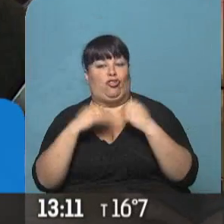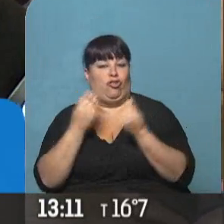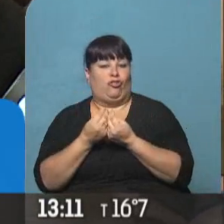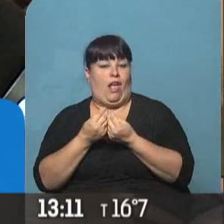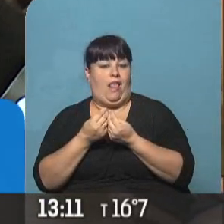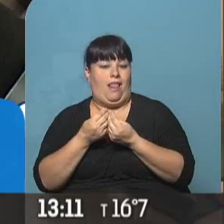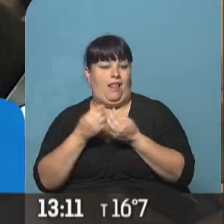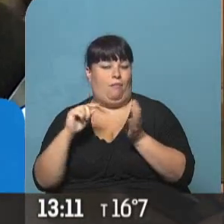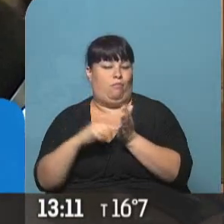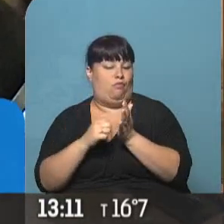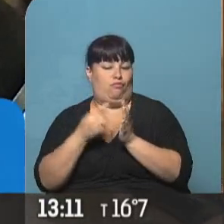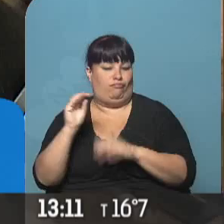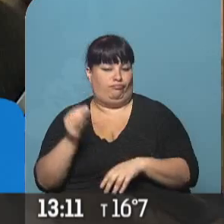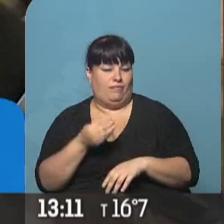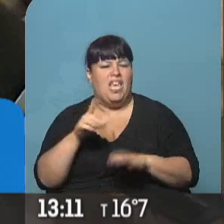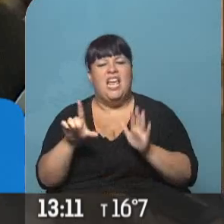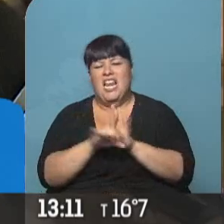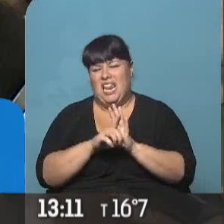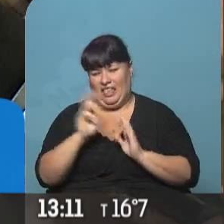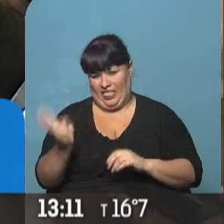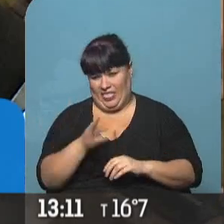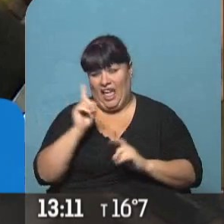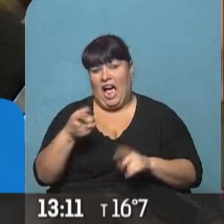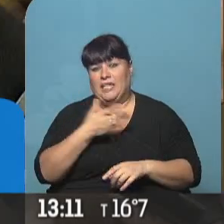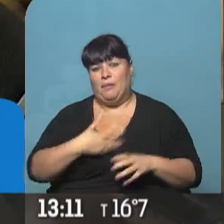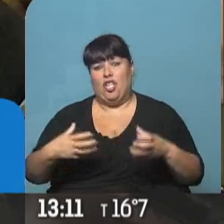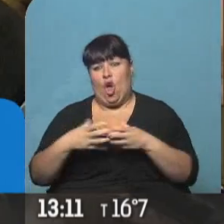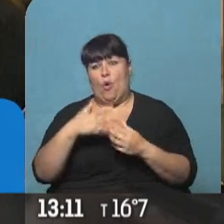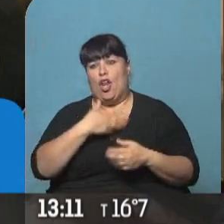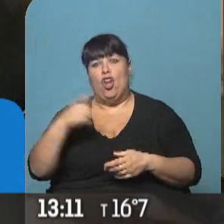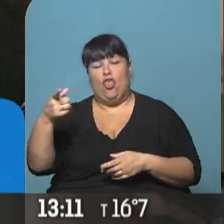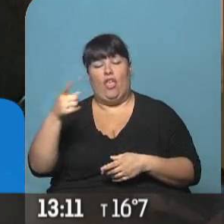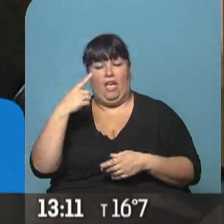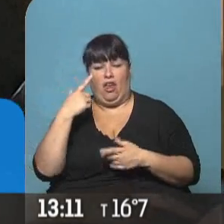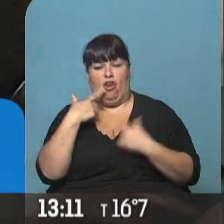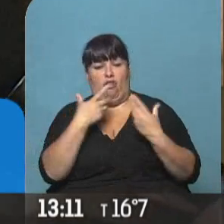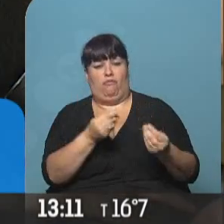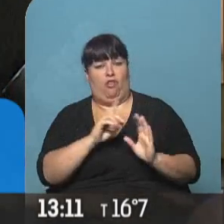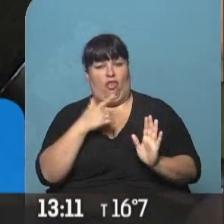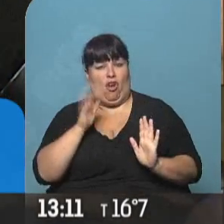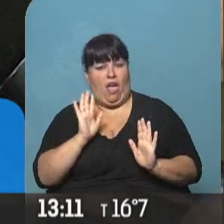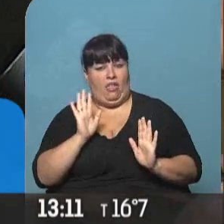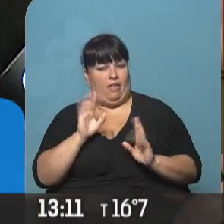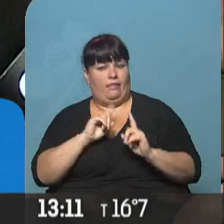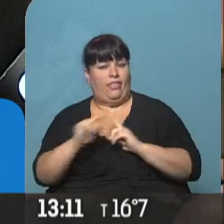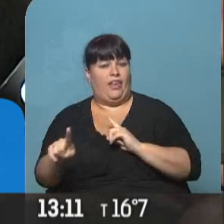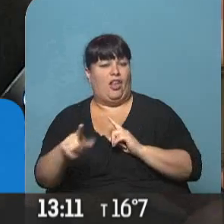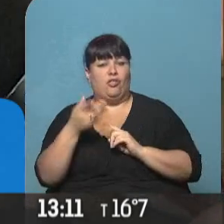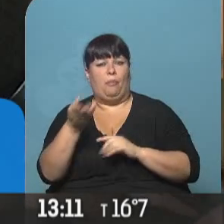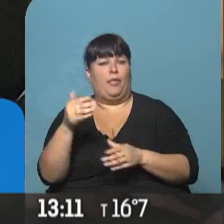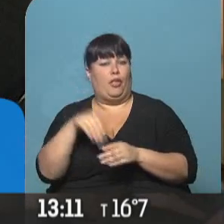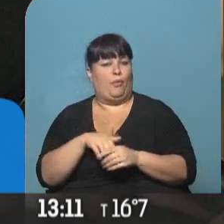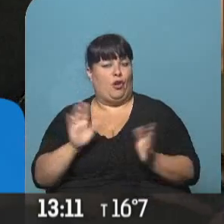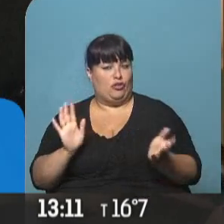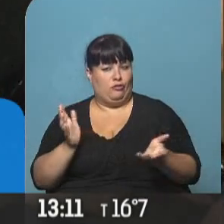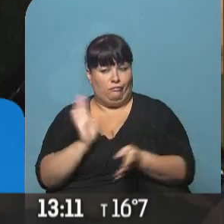no conseguimos los números. La ley es tan mala que el presidente del bloque oficialista no la defendió. Directamente pasó a